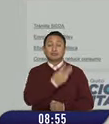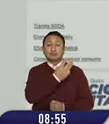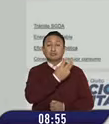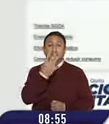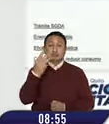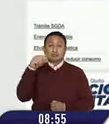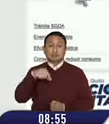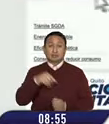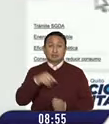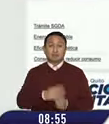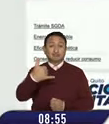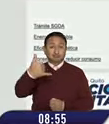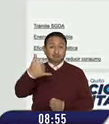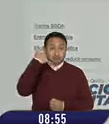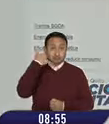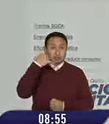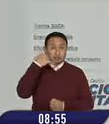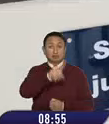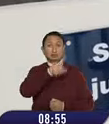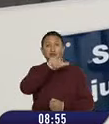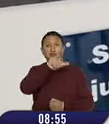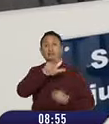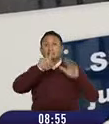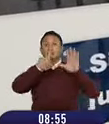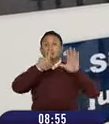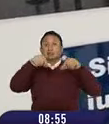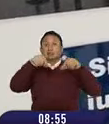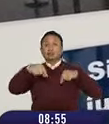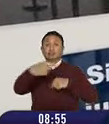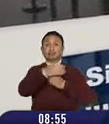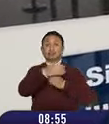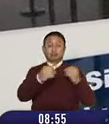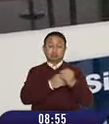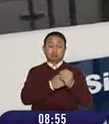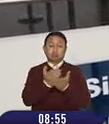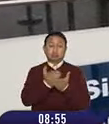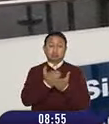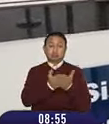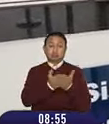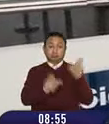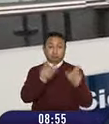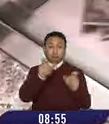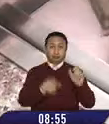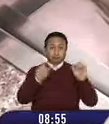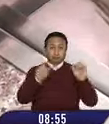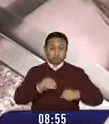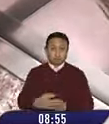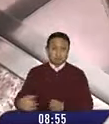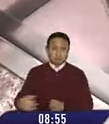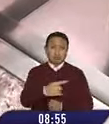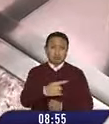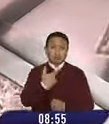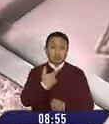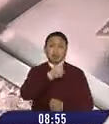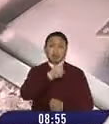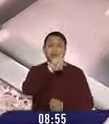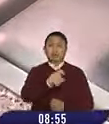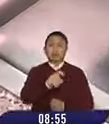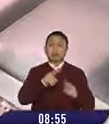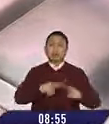center 136 y las ventanillas de servicio al cliente, también se podrán realizar las consultas de los valores a pagar,